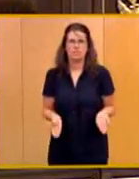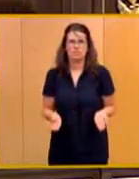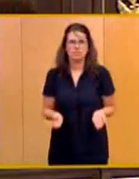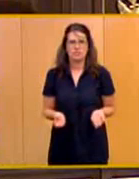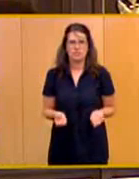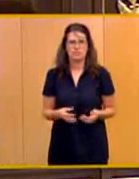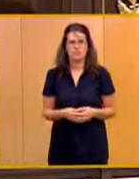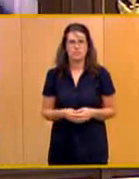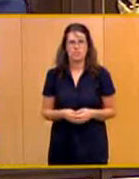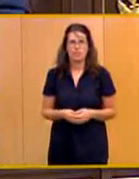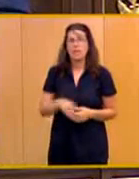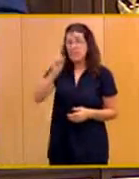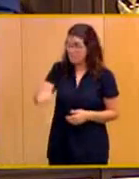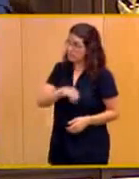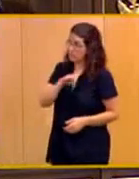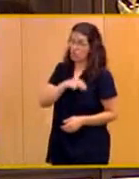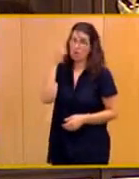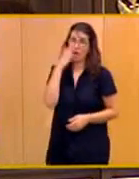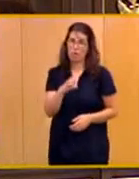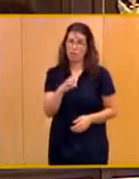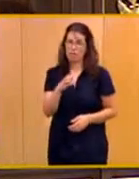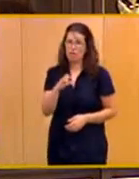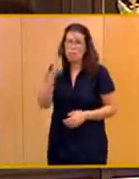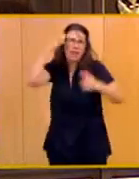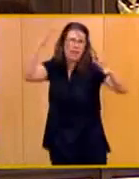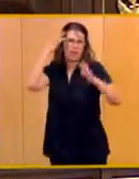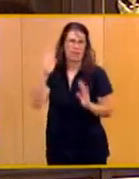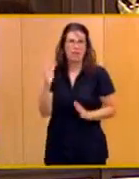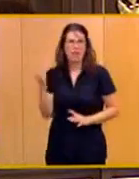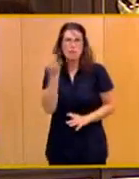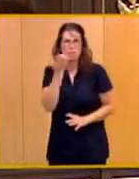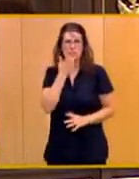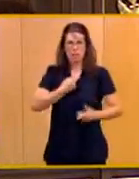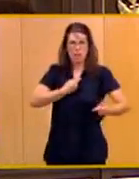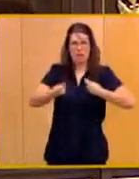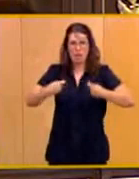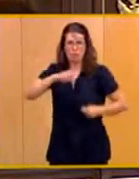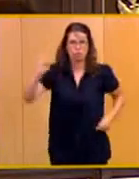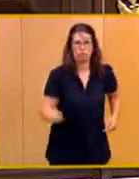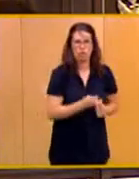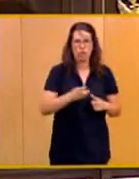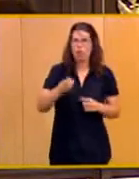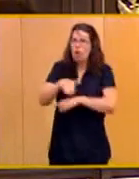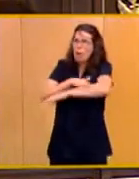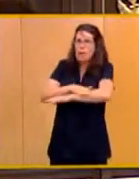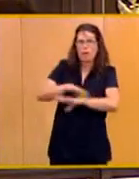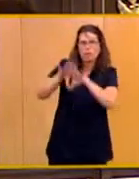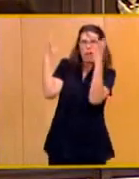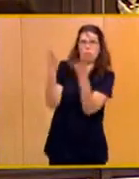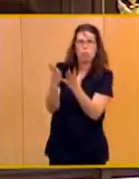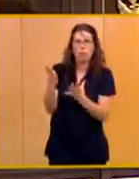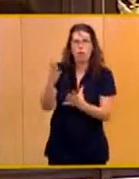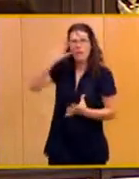Y también, señor Rajoy, ¿qué hubiera pasado si los mercados y los gobiernos del mundo hubieran creído la imagen negra